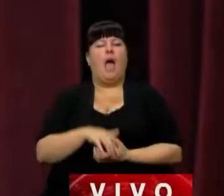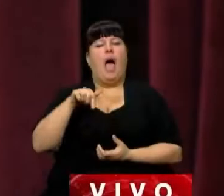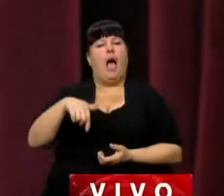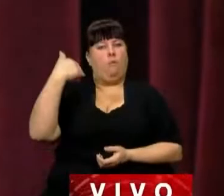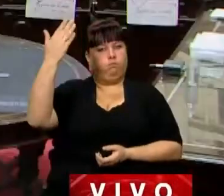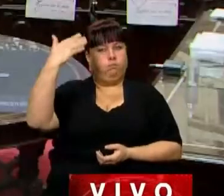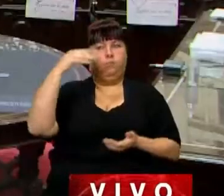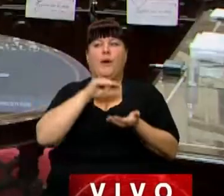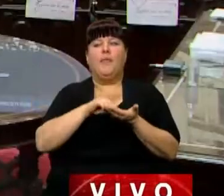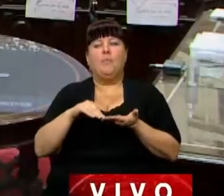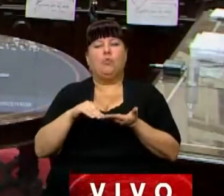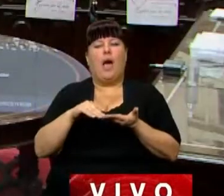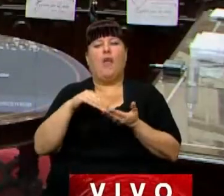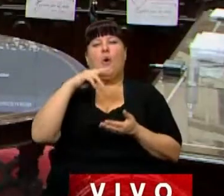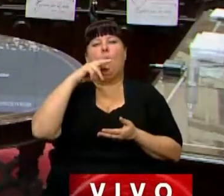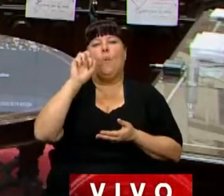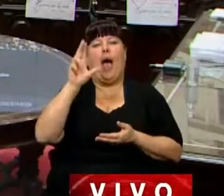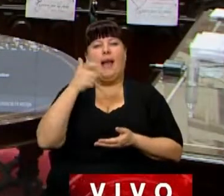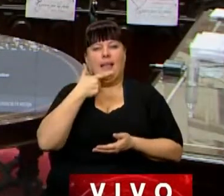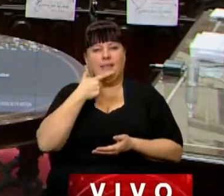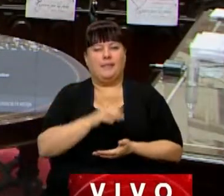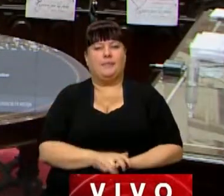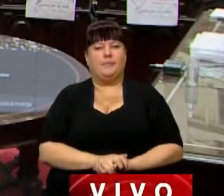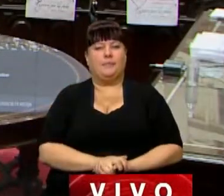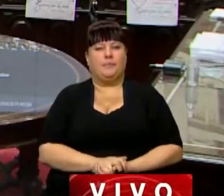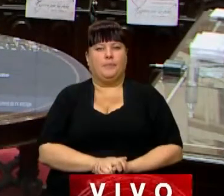Tiene la palabra el diputado Jorge Varas.